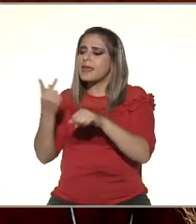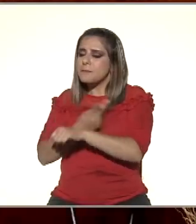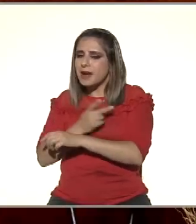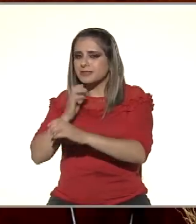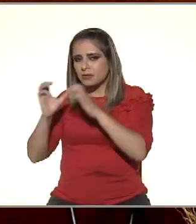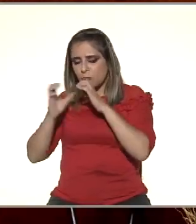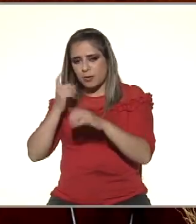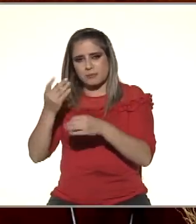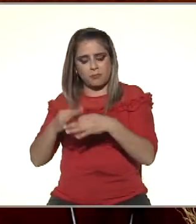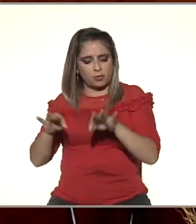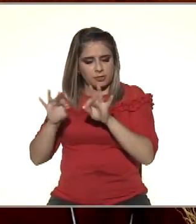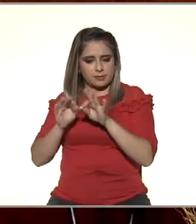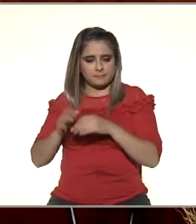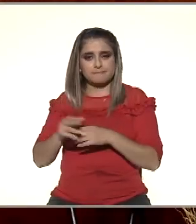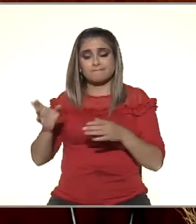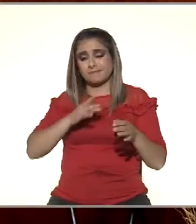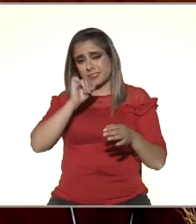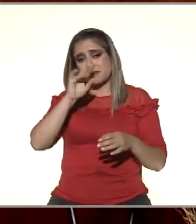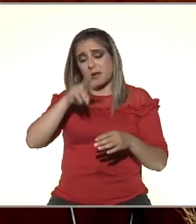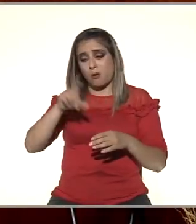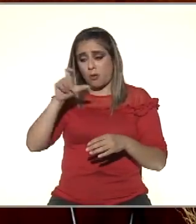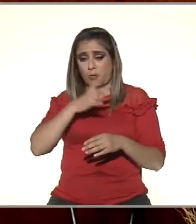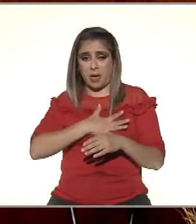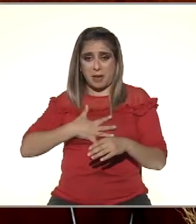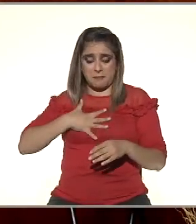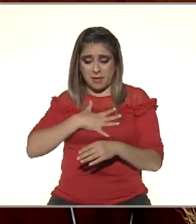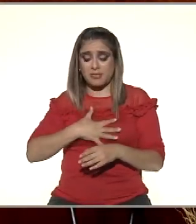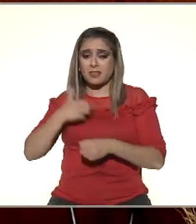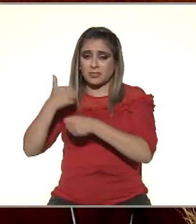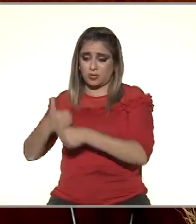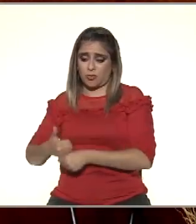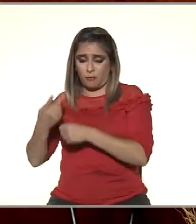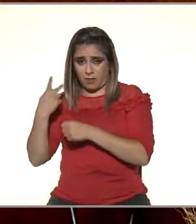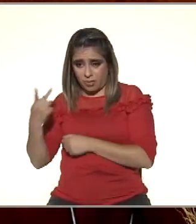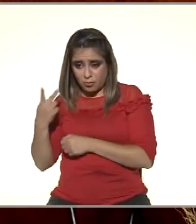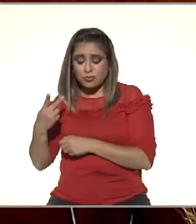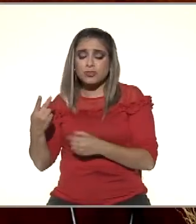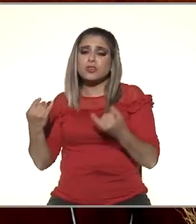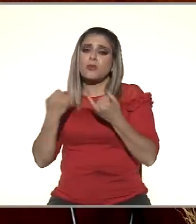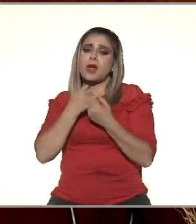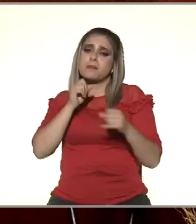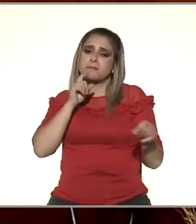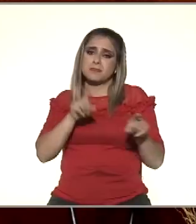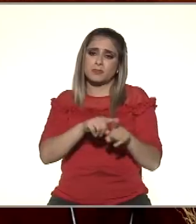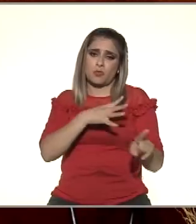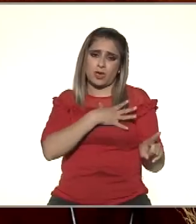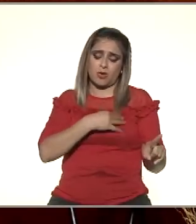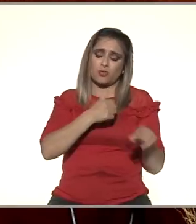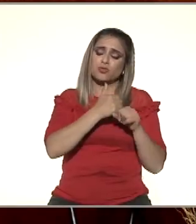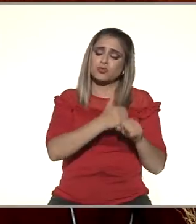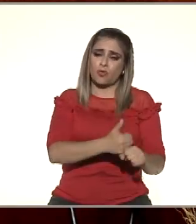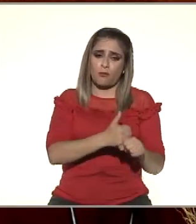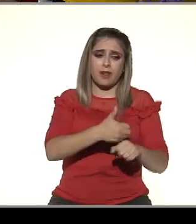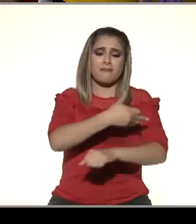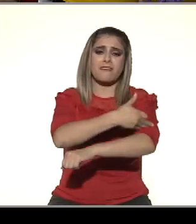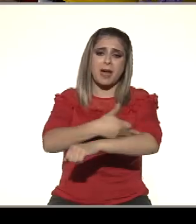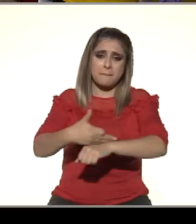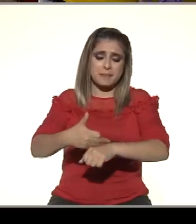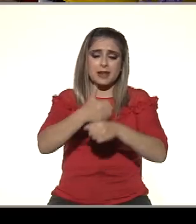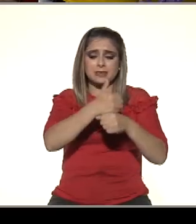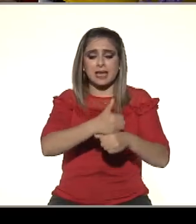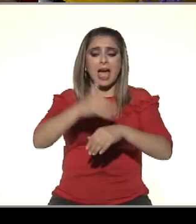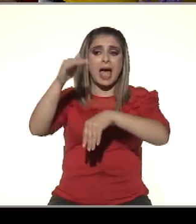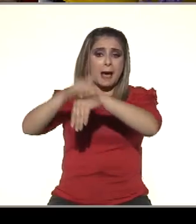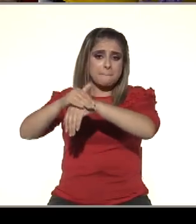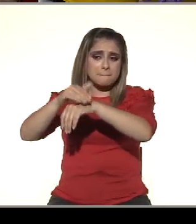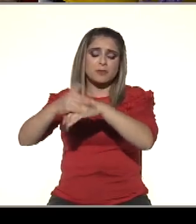de las implicaciones que esto tiene, no nada más para la pareja, sino también para los hijos, Claro. para la familia, para las amistades,